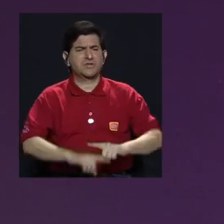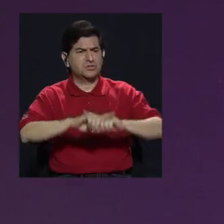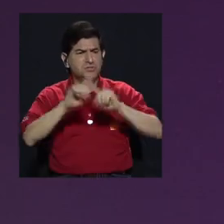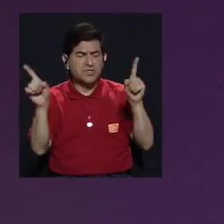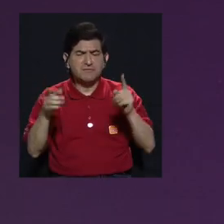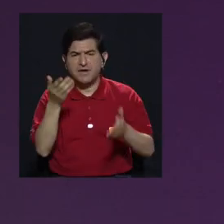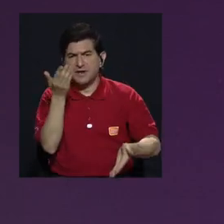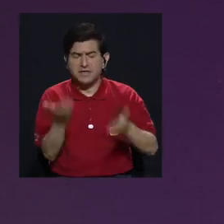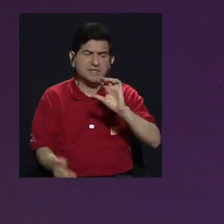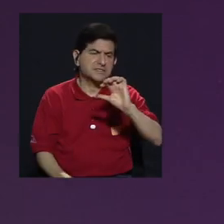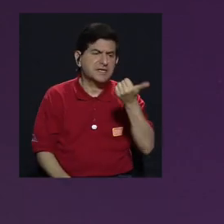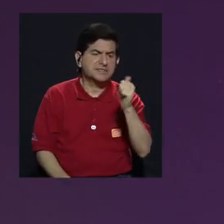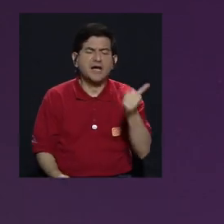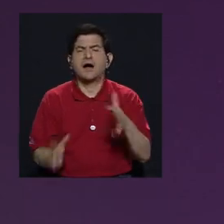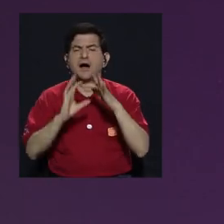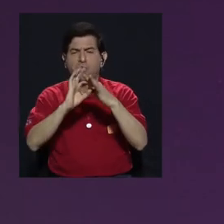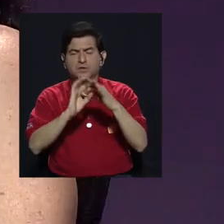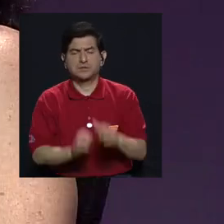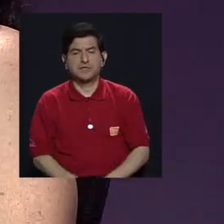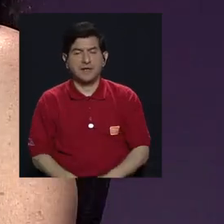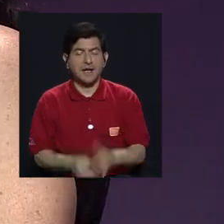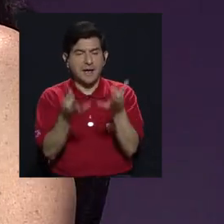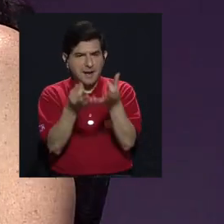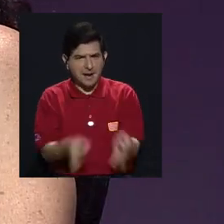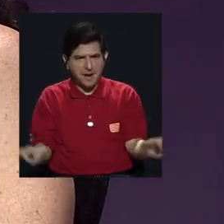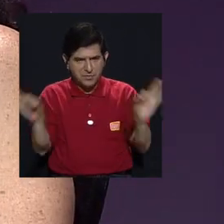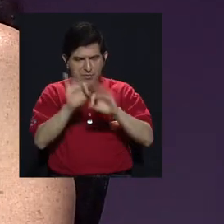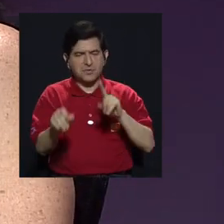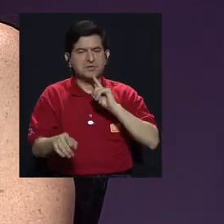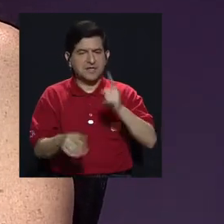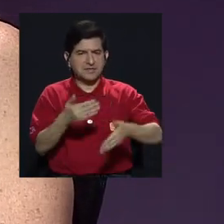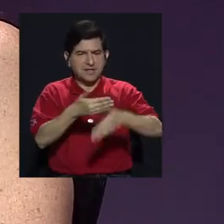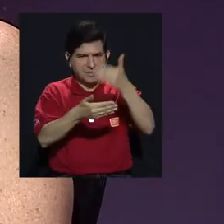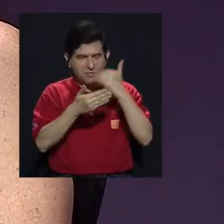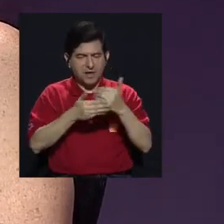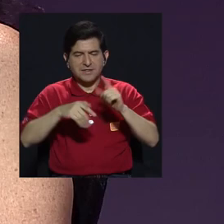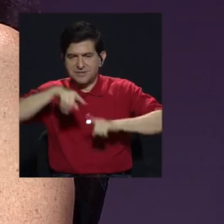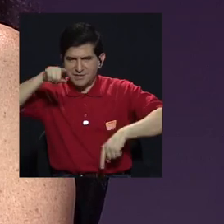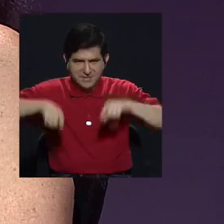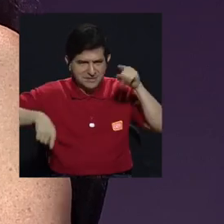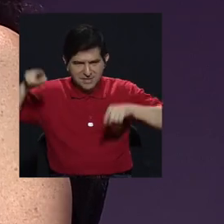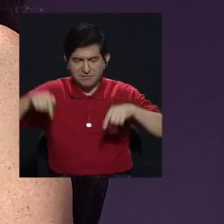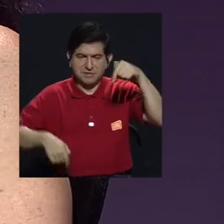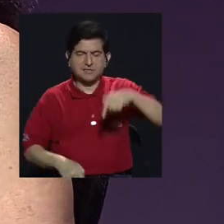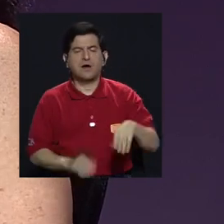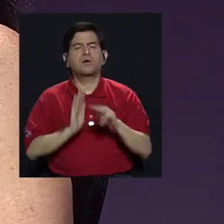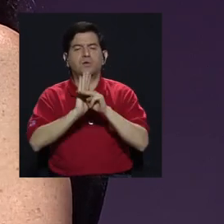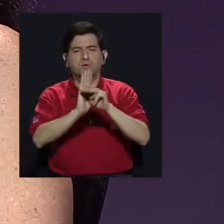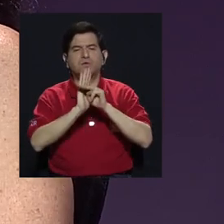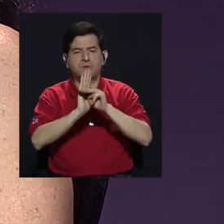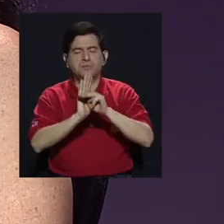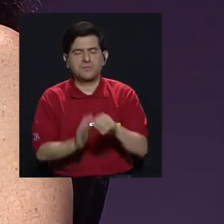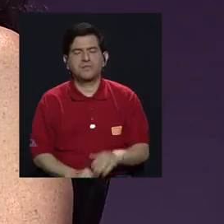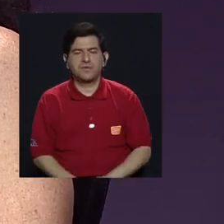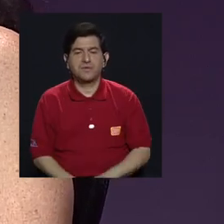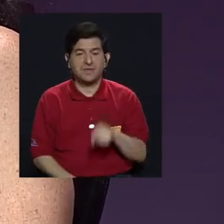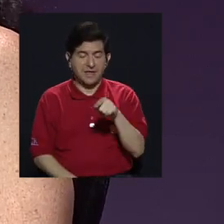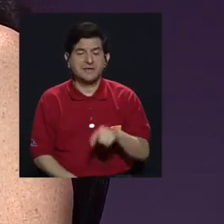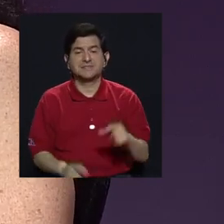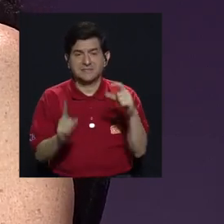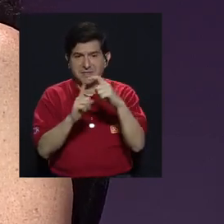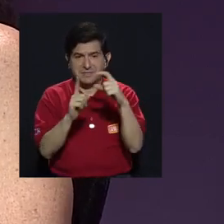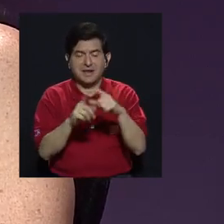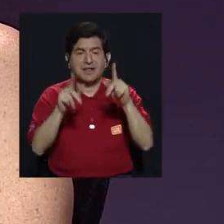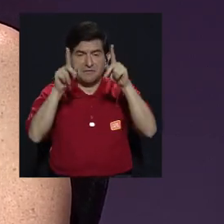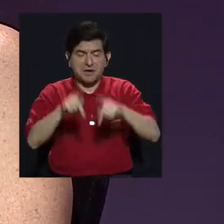qué se diferencian con respecto a otras relaciones? Es importante rescatar lo que decía Katherine de la diversidad. Hoy que está tan de moda, ¿verdad?, el término de diversidad